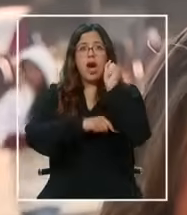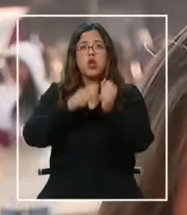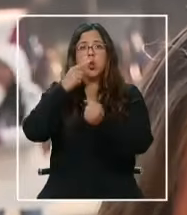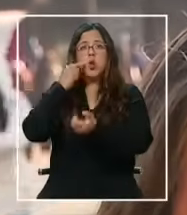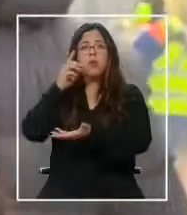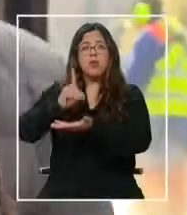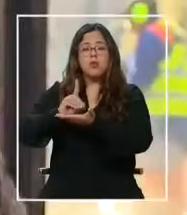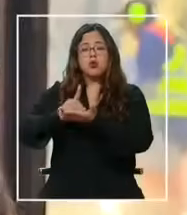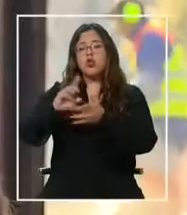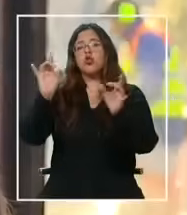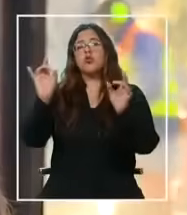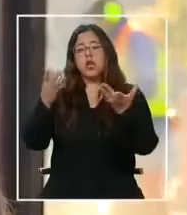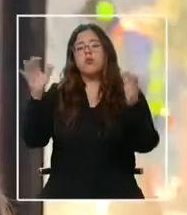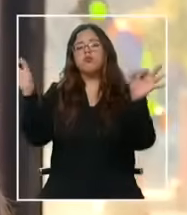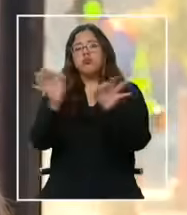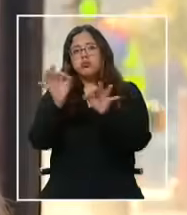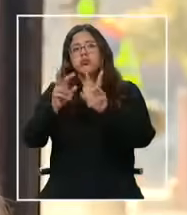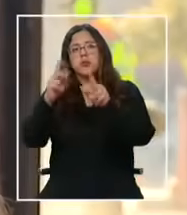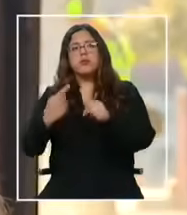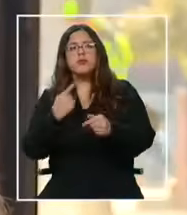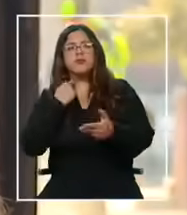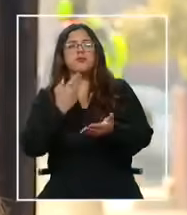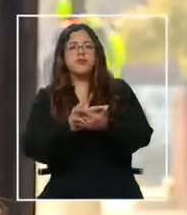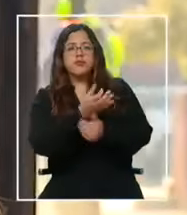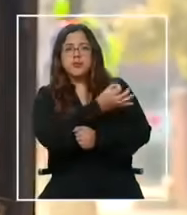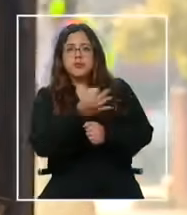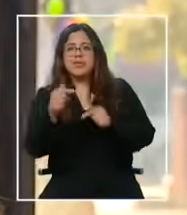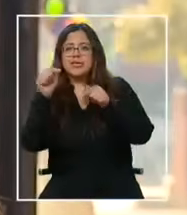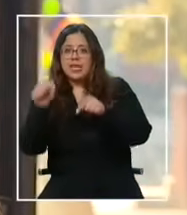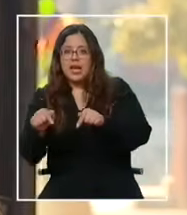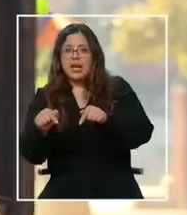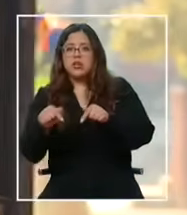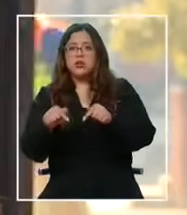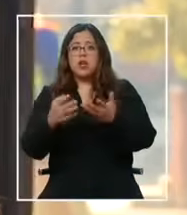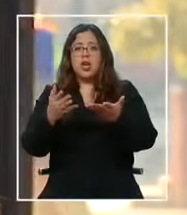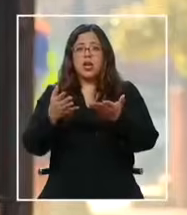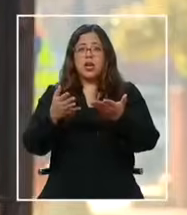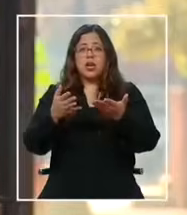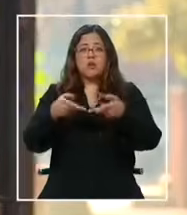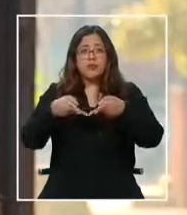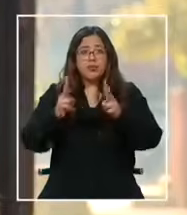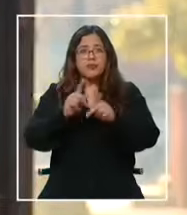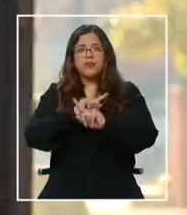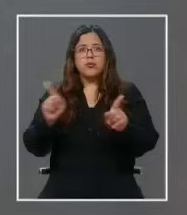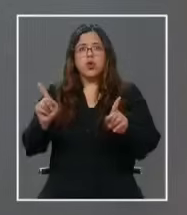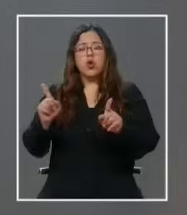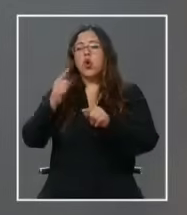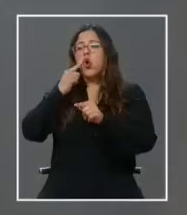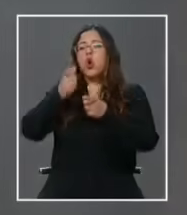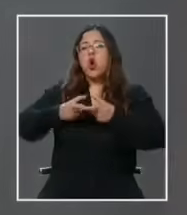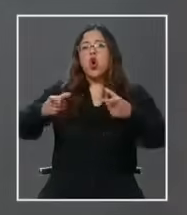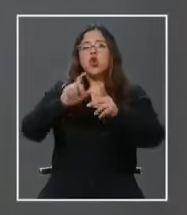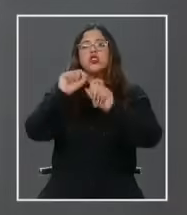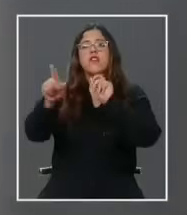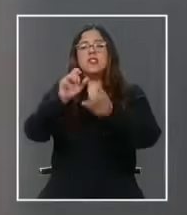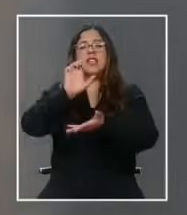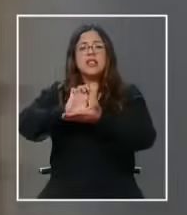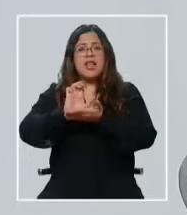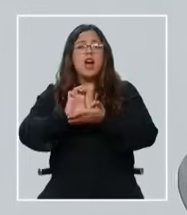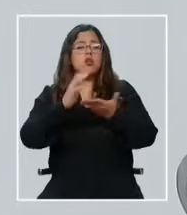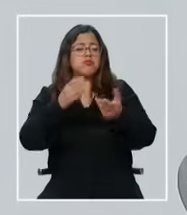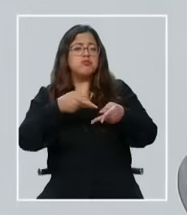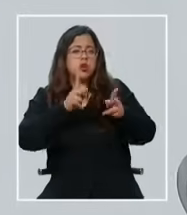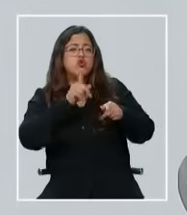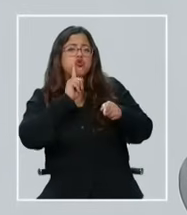diputado se pronunció sobre la quilla la que dice todavía no es admisible consejo estado tiene todo el derecho de ejercer las